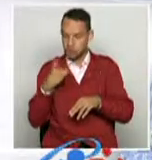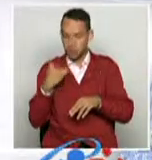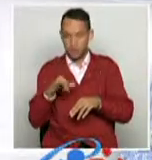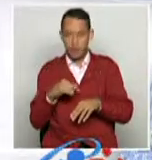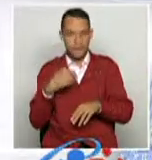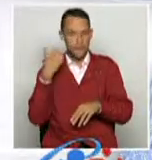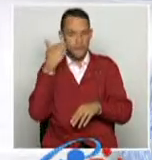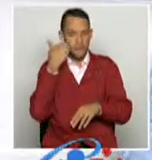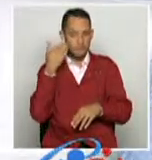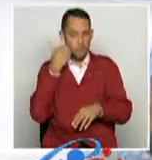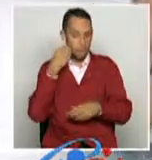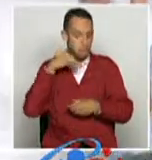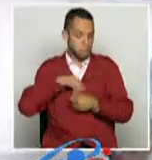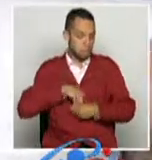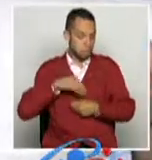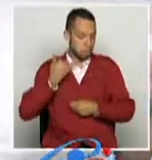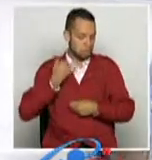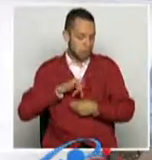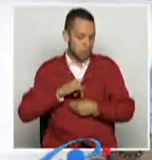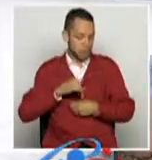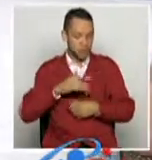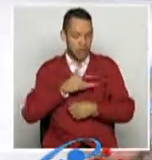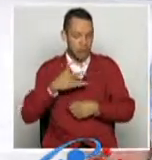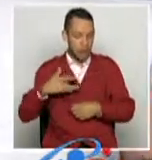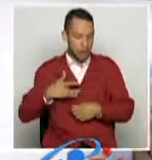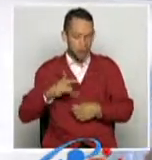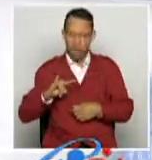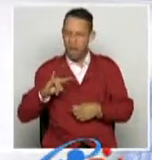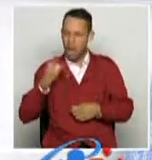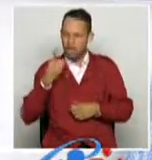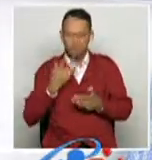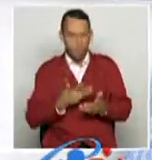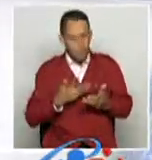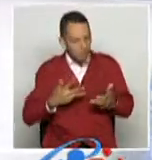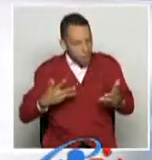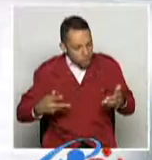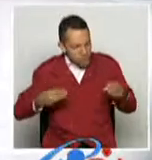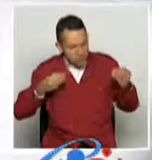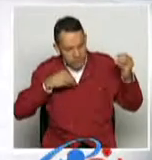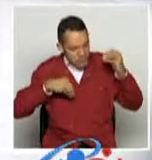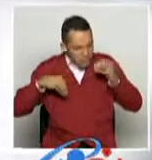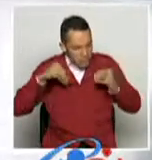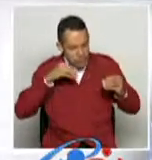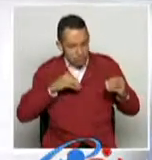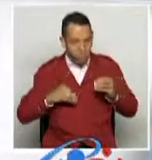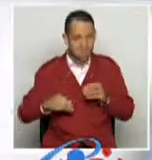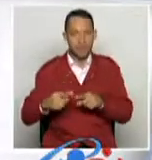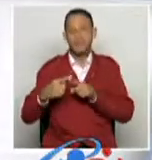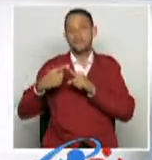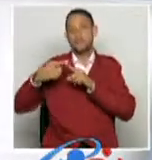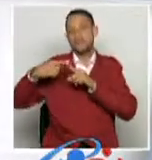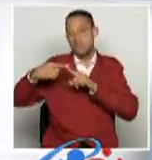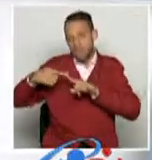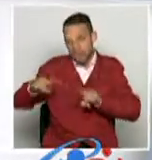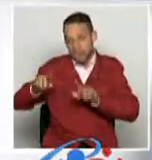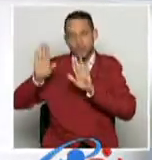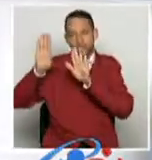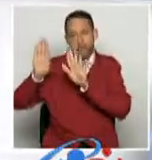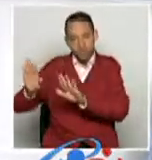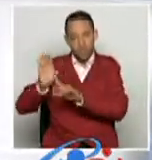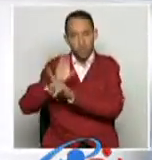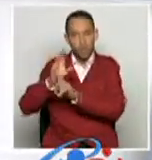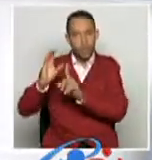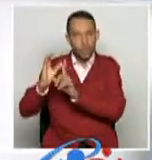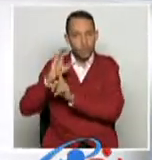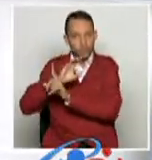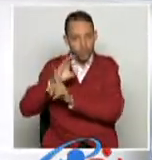instalada la enfermedad puede haber algo que ayude en ese proceso. Mientras que las diferentes ramas de la